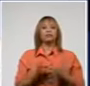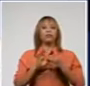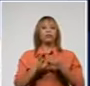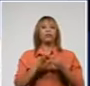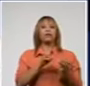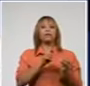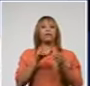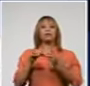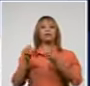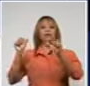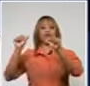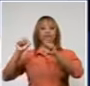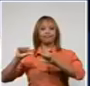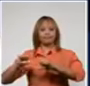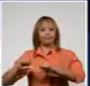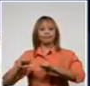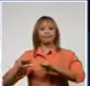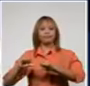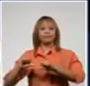crítico,